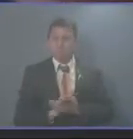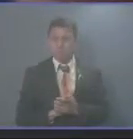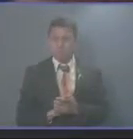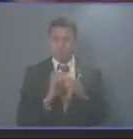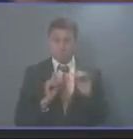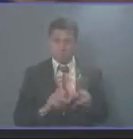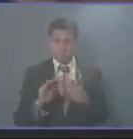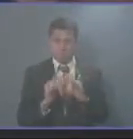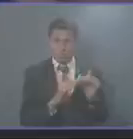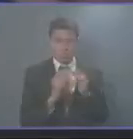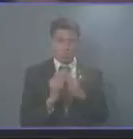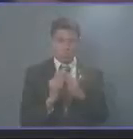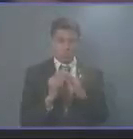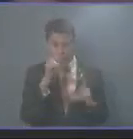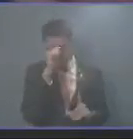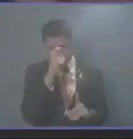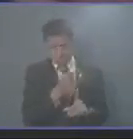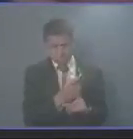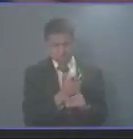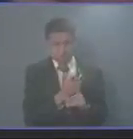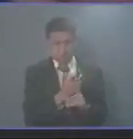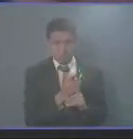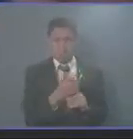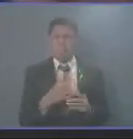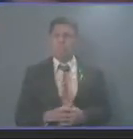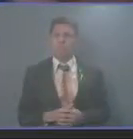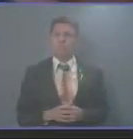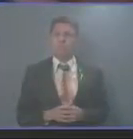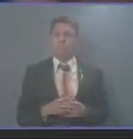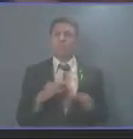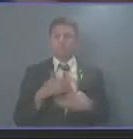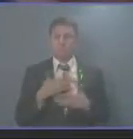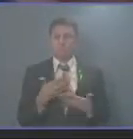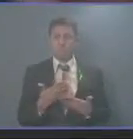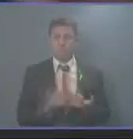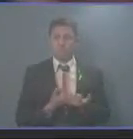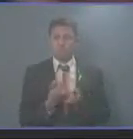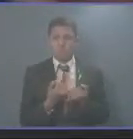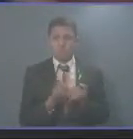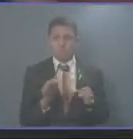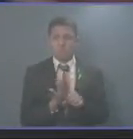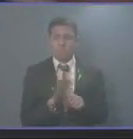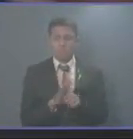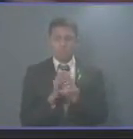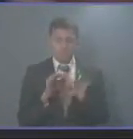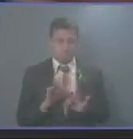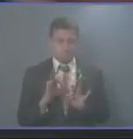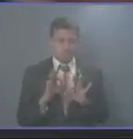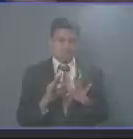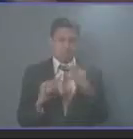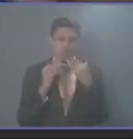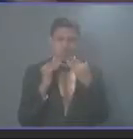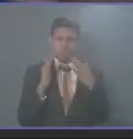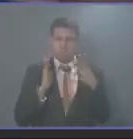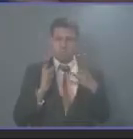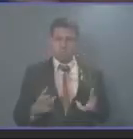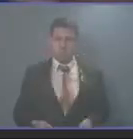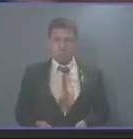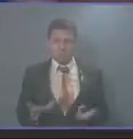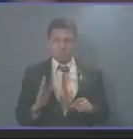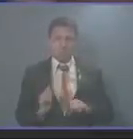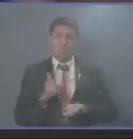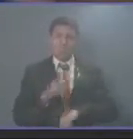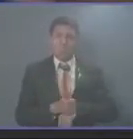o poblaciones títulos, distinciones honoríficas y gratificaciones compatibles con la forma de gobierno